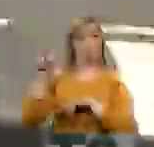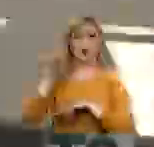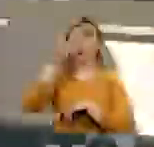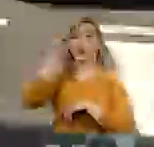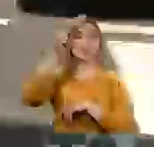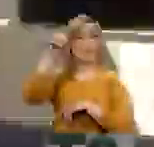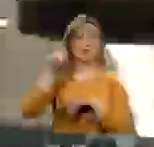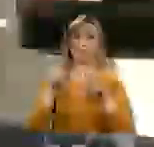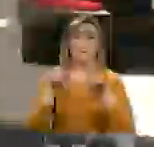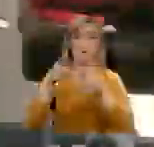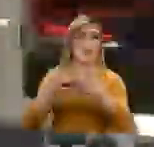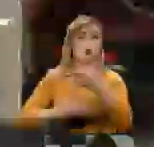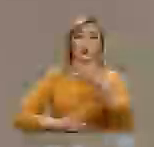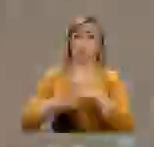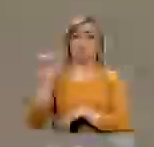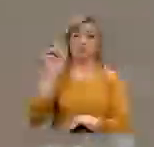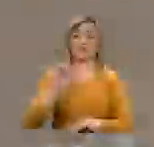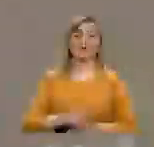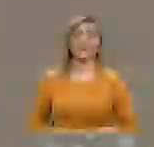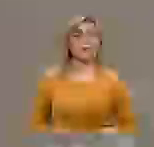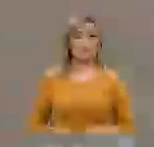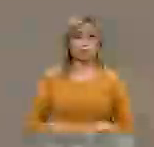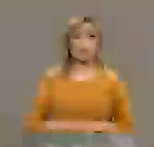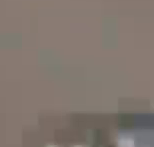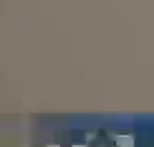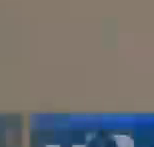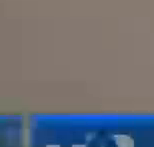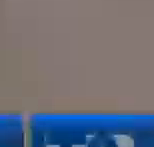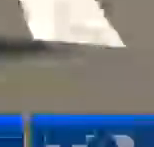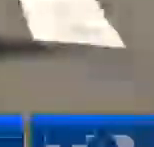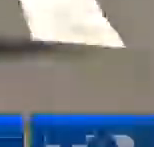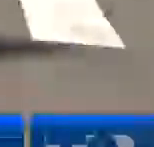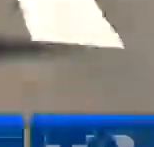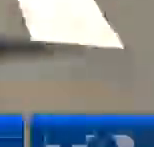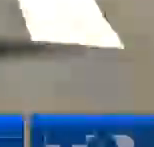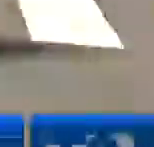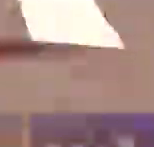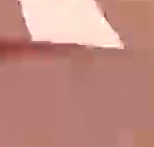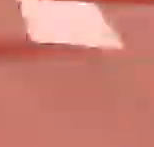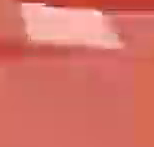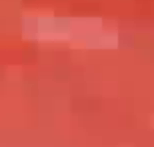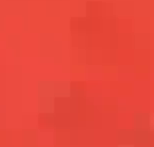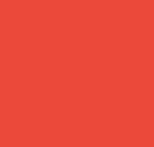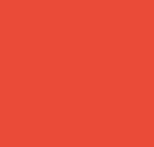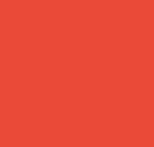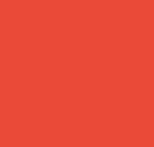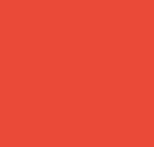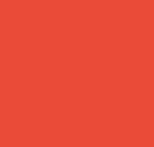requerirán portar un salvoconducto. Daniela Valencia, 24 horas.